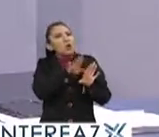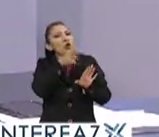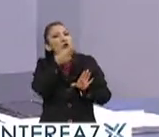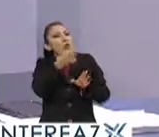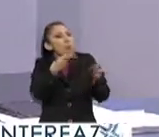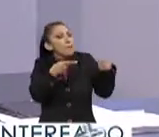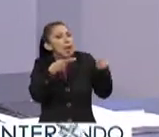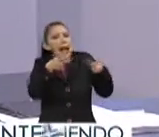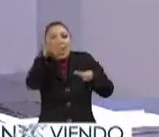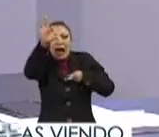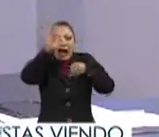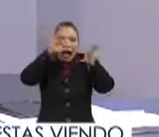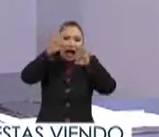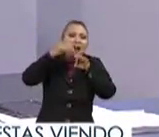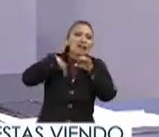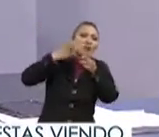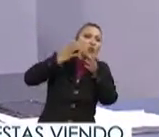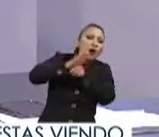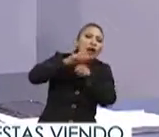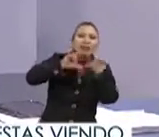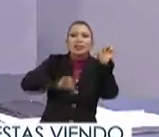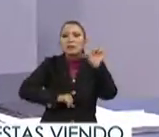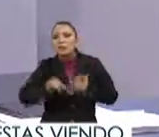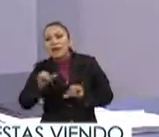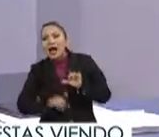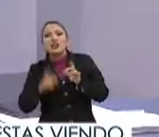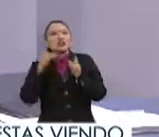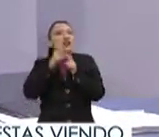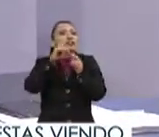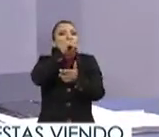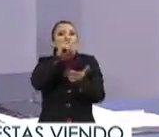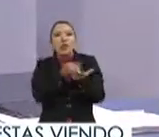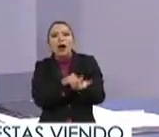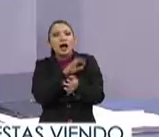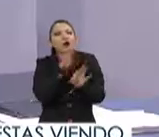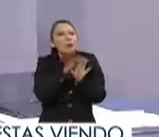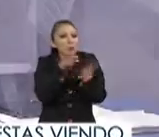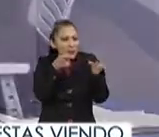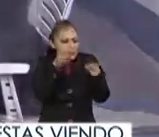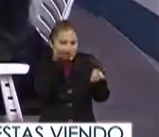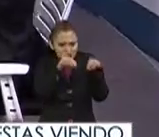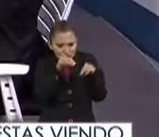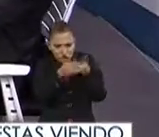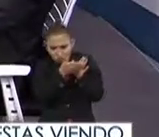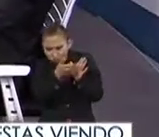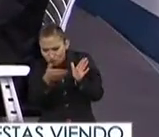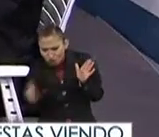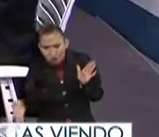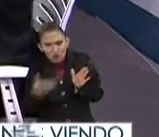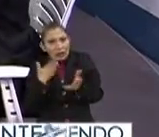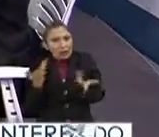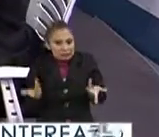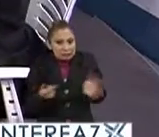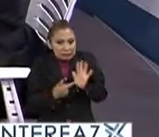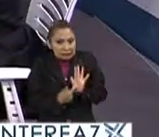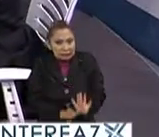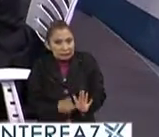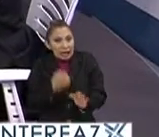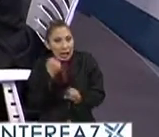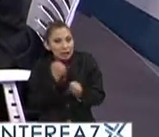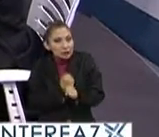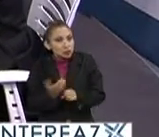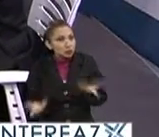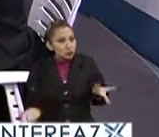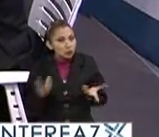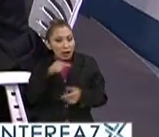se hace la elección, la programación de las obras y de todos los espectáculos que van a poner durante